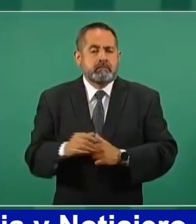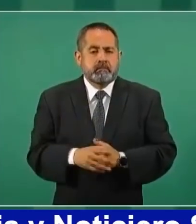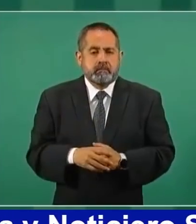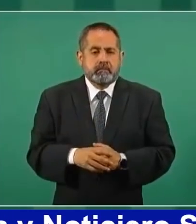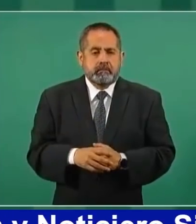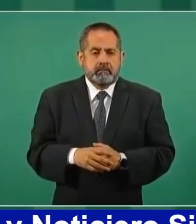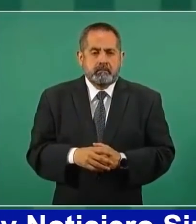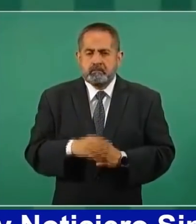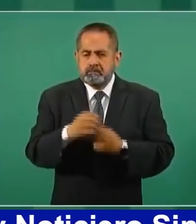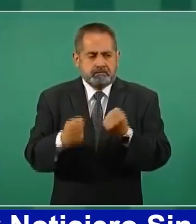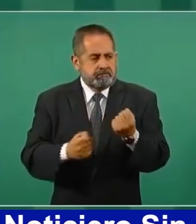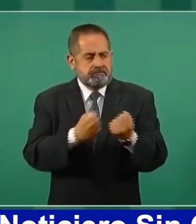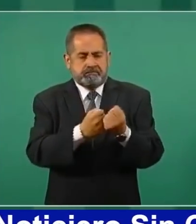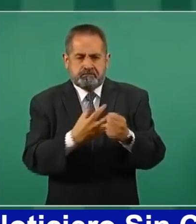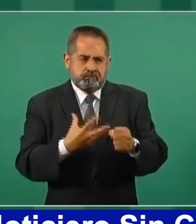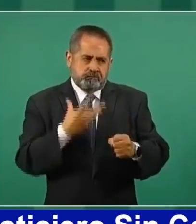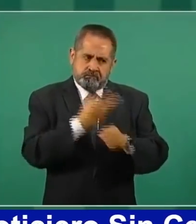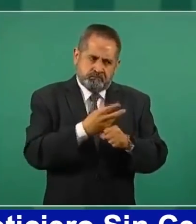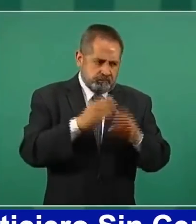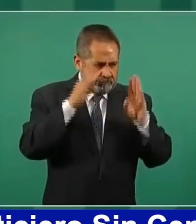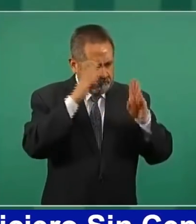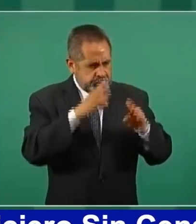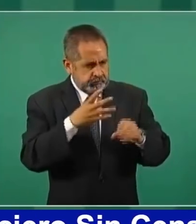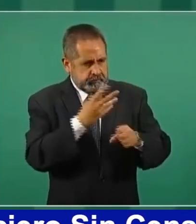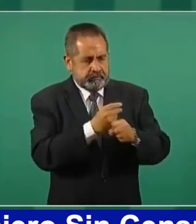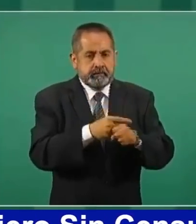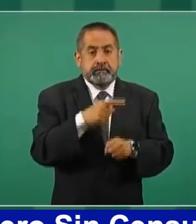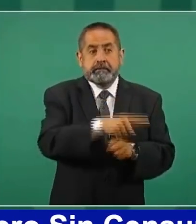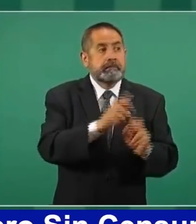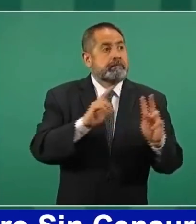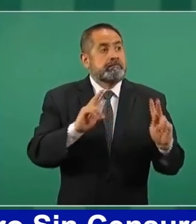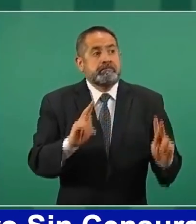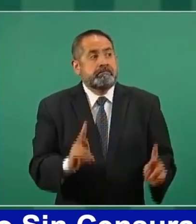de fortalecerla. No se va a vender,